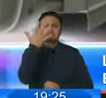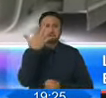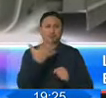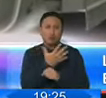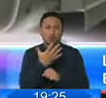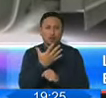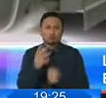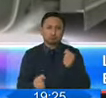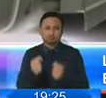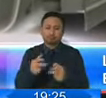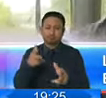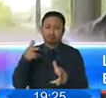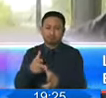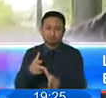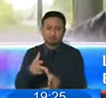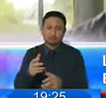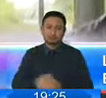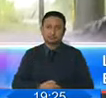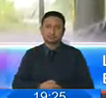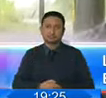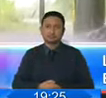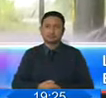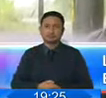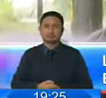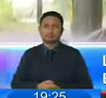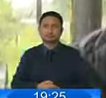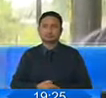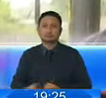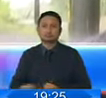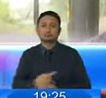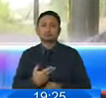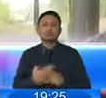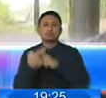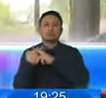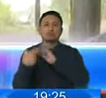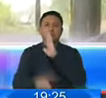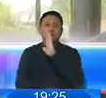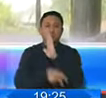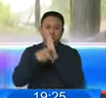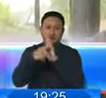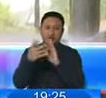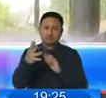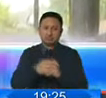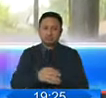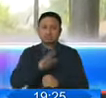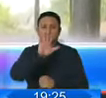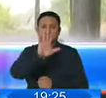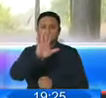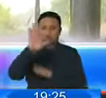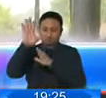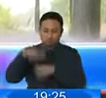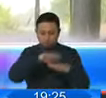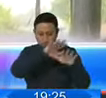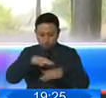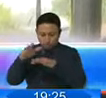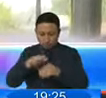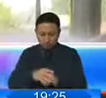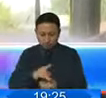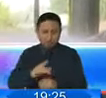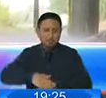sin poder continuar su camino. En lo que es la jurisdicción de Pastaza hemos tenido alrededor de 5 deslizamientos. El de